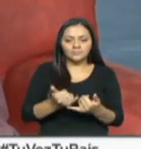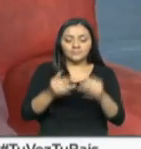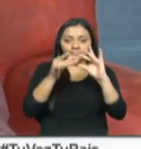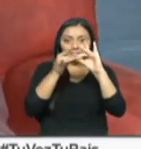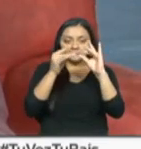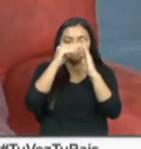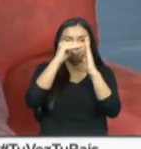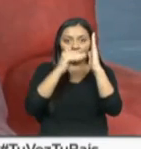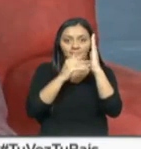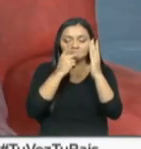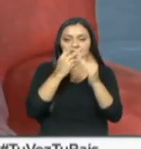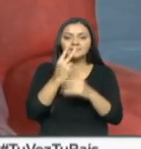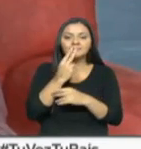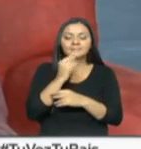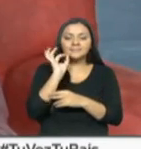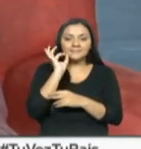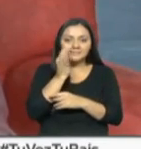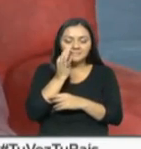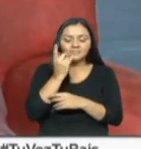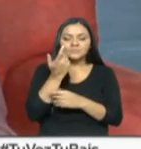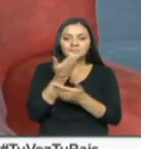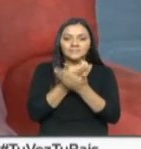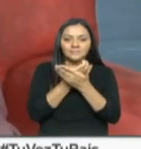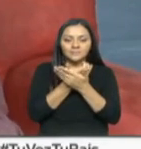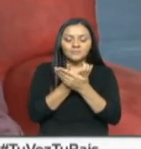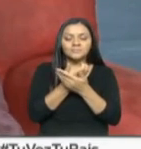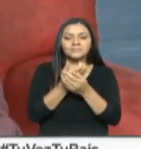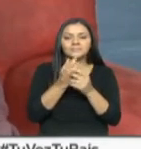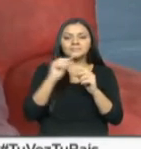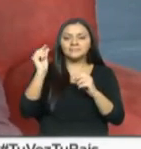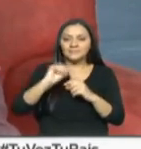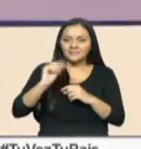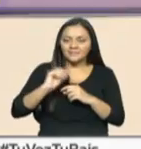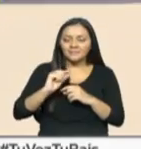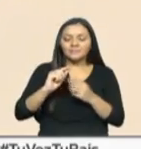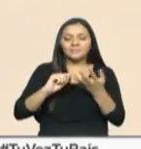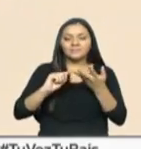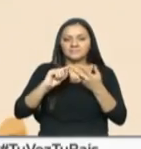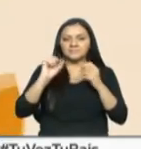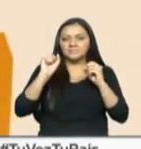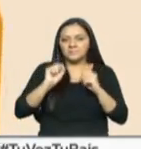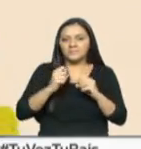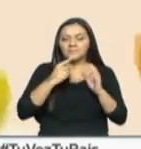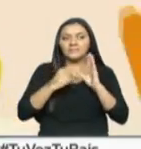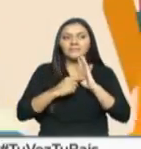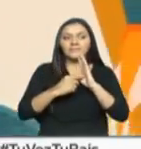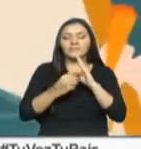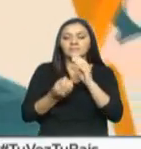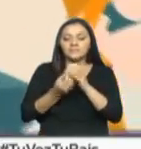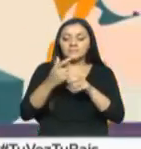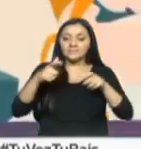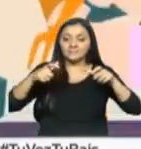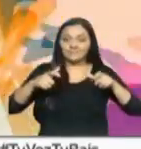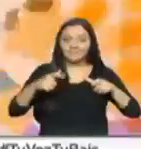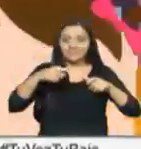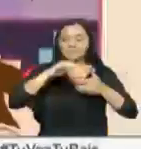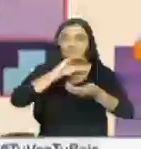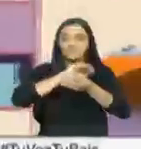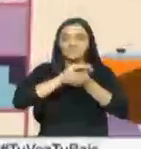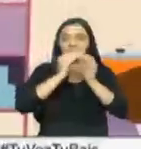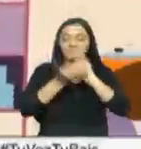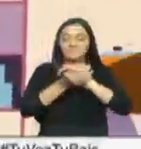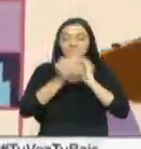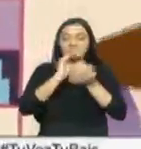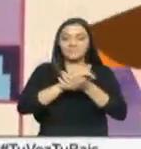que son deliciosas, económicas y nutritivas, hemos logrado, por ejemplo, la creación de platos como las tortillas de